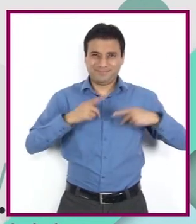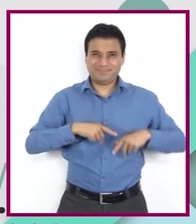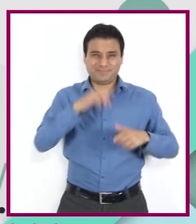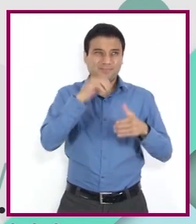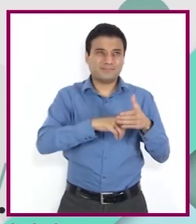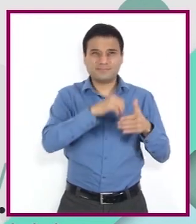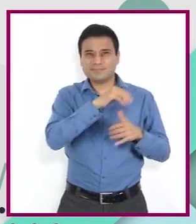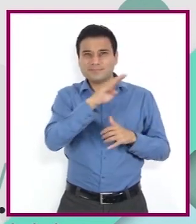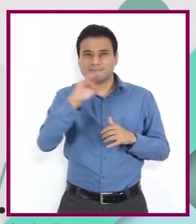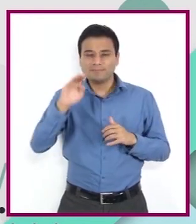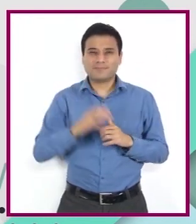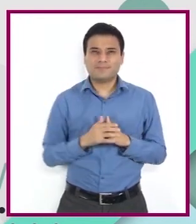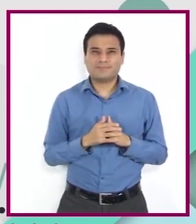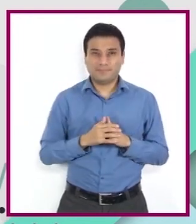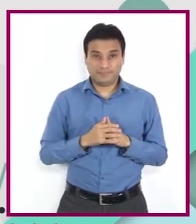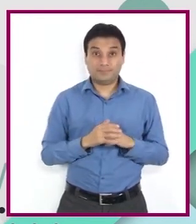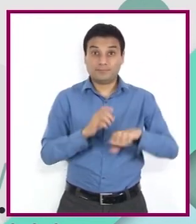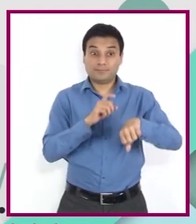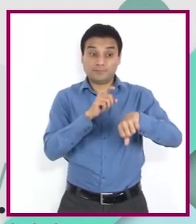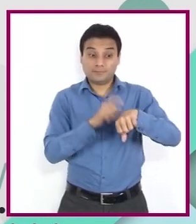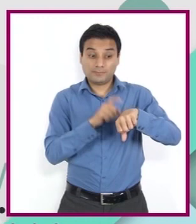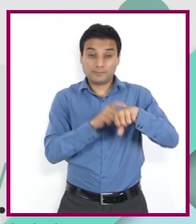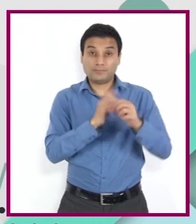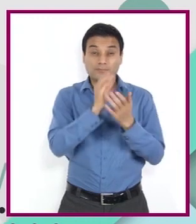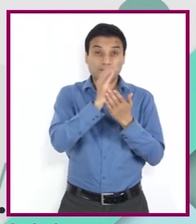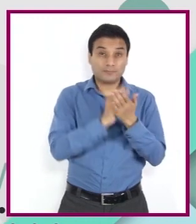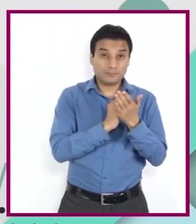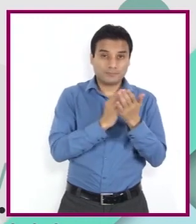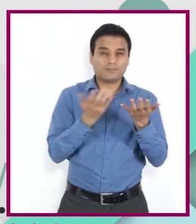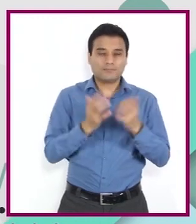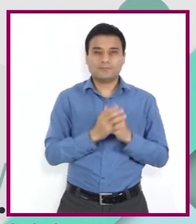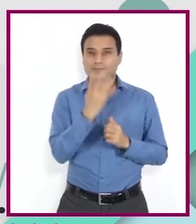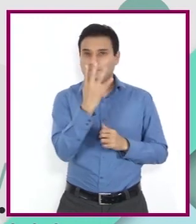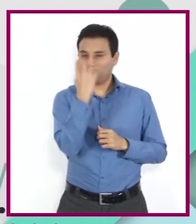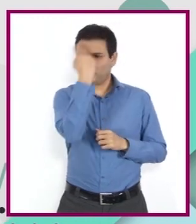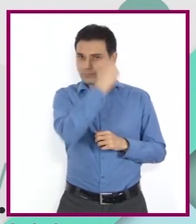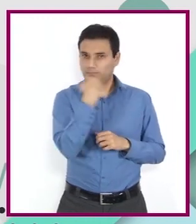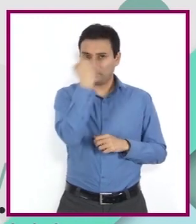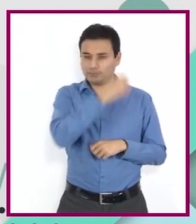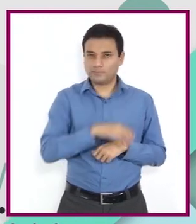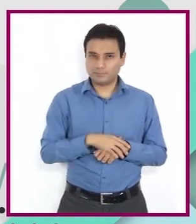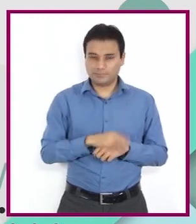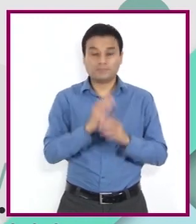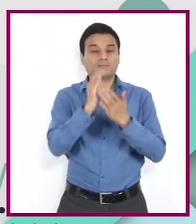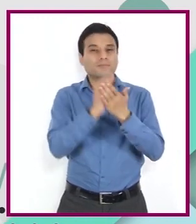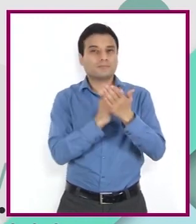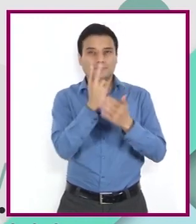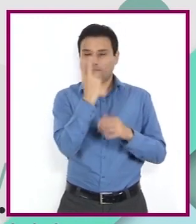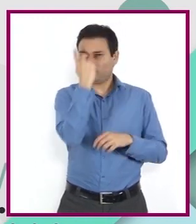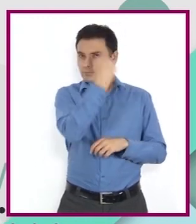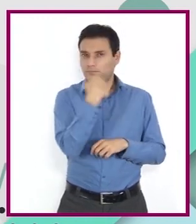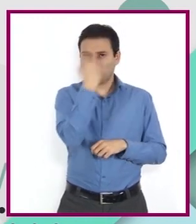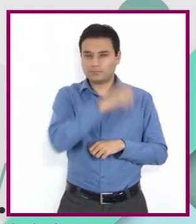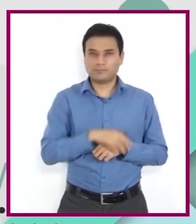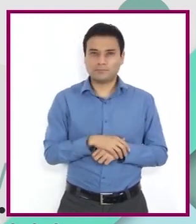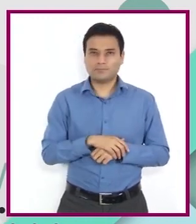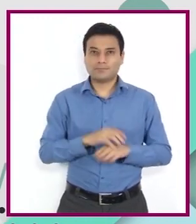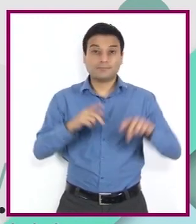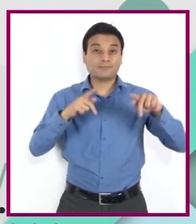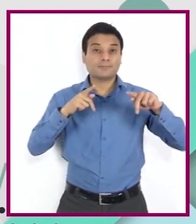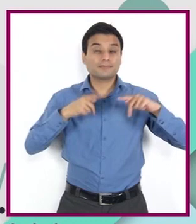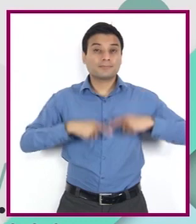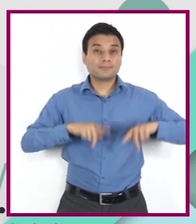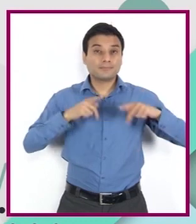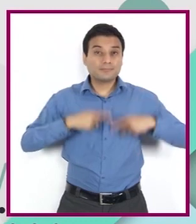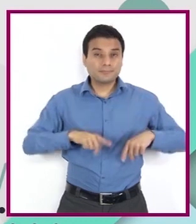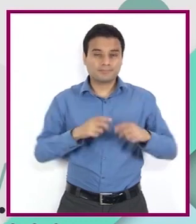pintarlo, disminuimos el tiempo y pasamos de 4 horas a 2 horas para pintar el muro, por lo que el número de